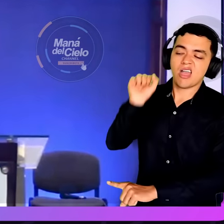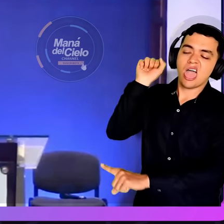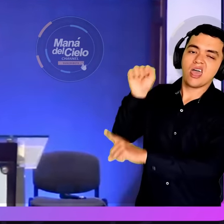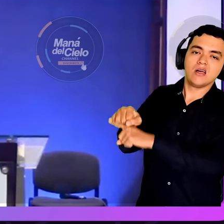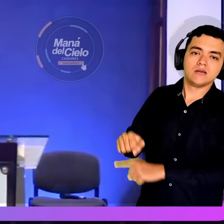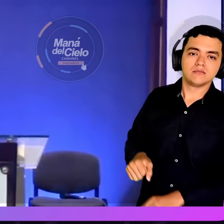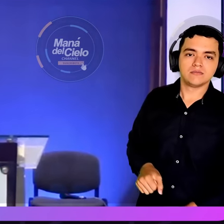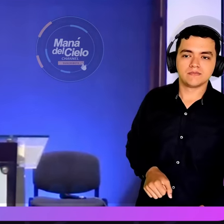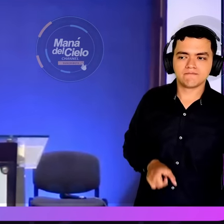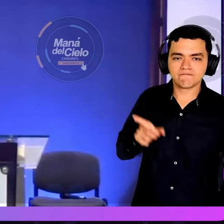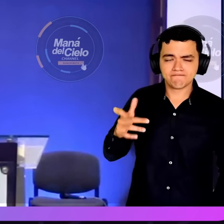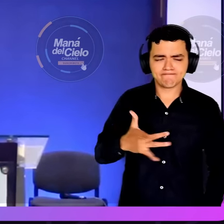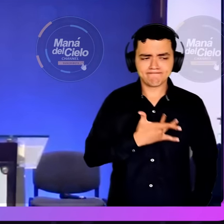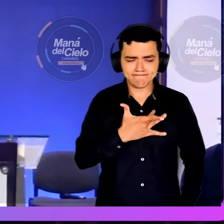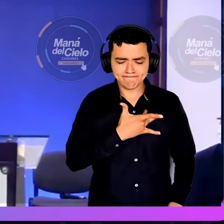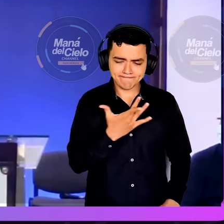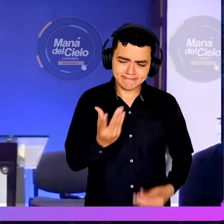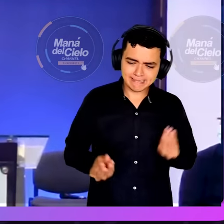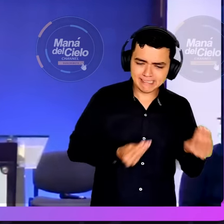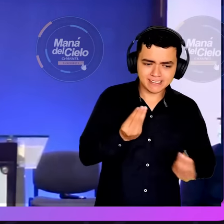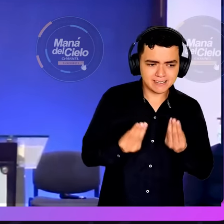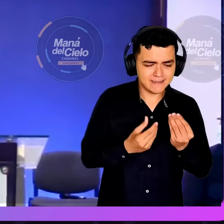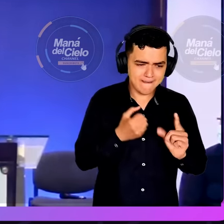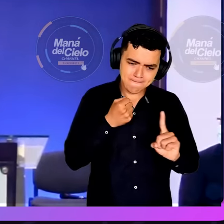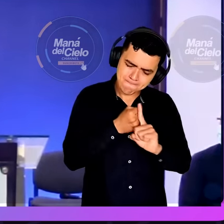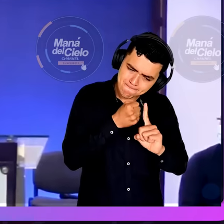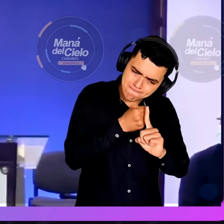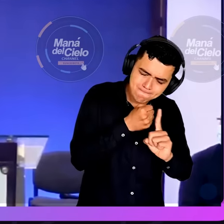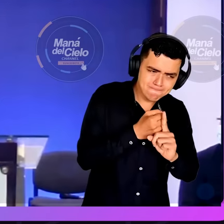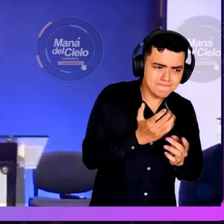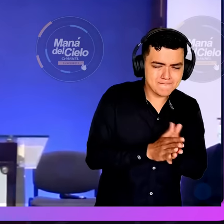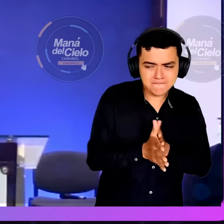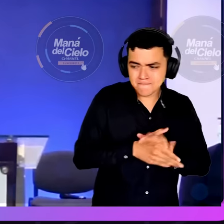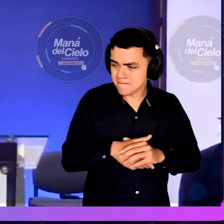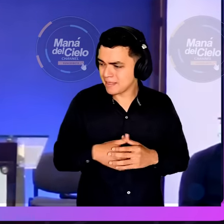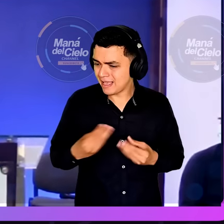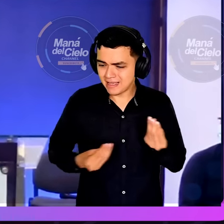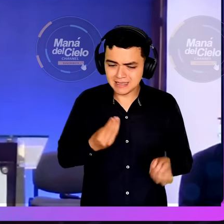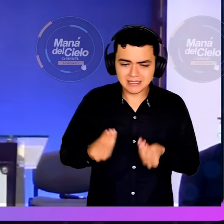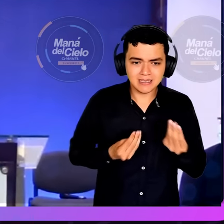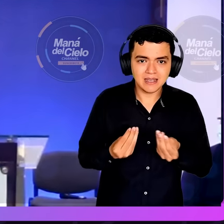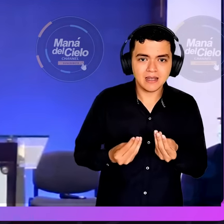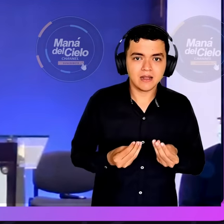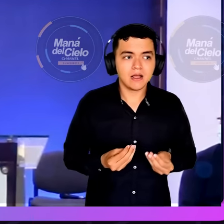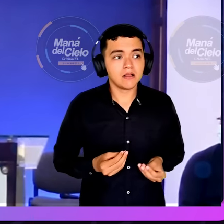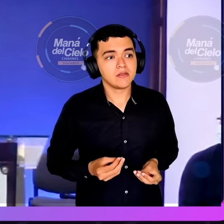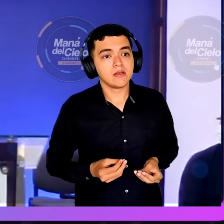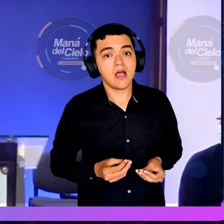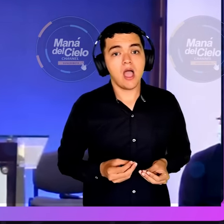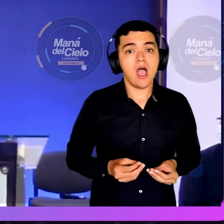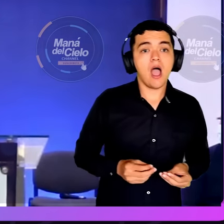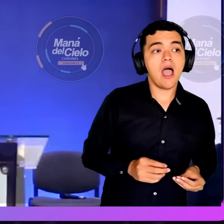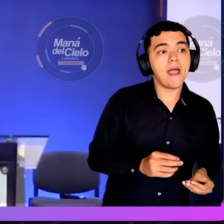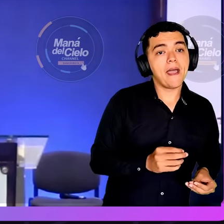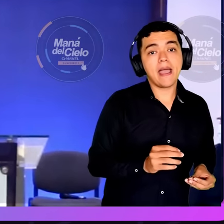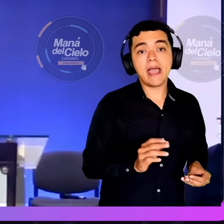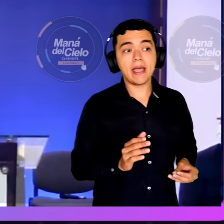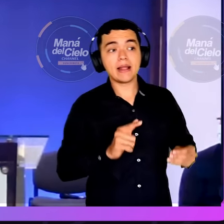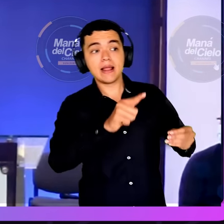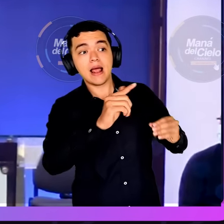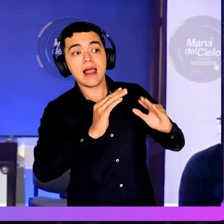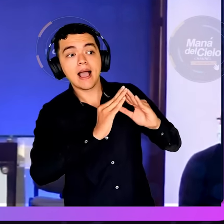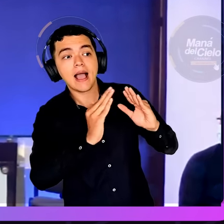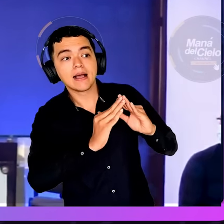tiempo, entonces esa mujer ya estaba ahí al lado de la puerta de la ventana del juez. Señor juez, hazme justicia